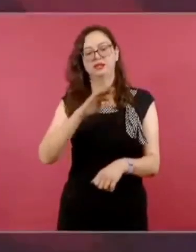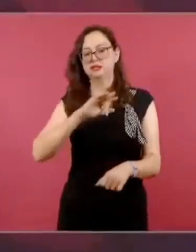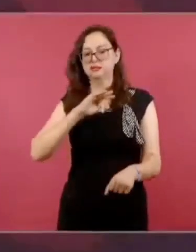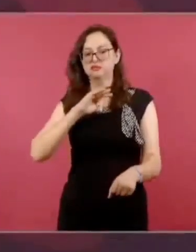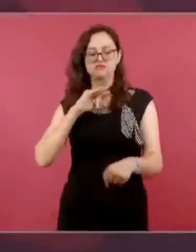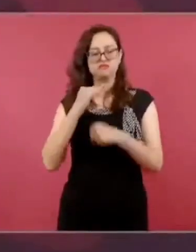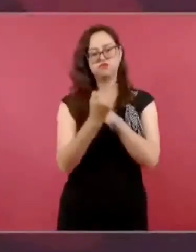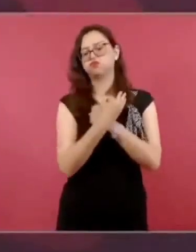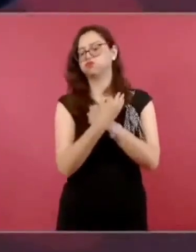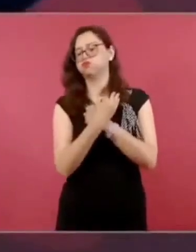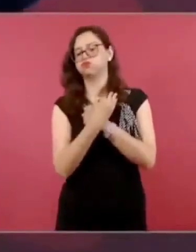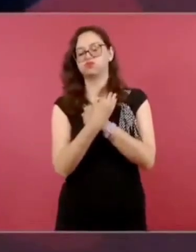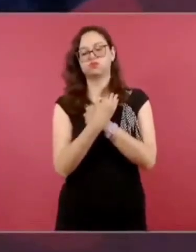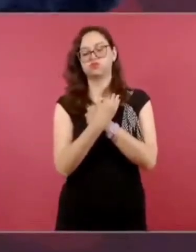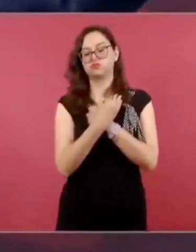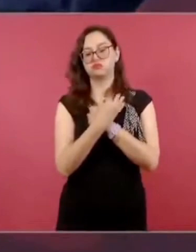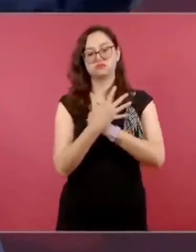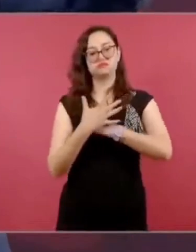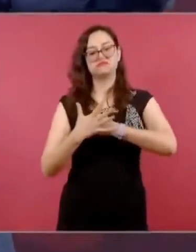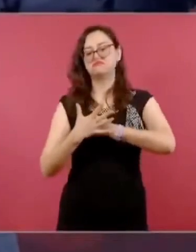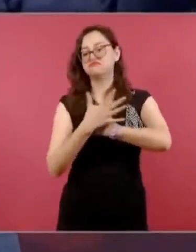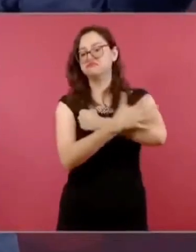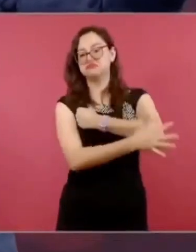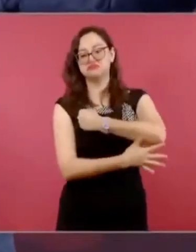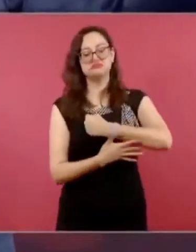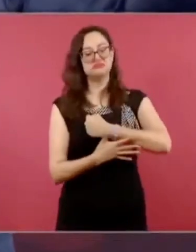ese es el escudo protector.